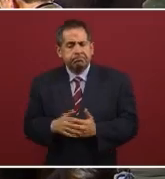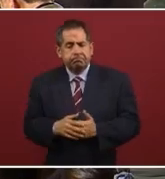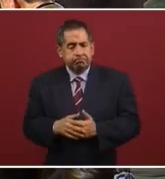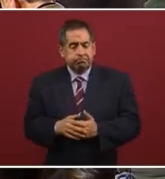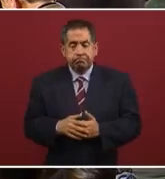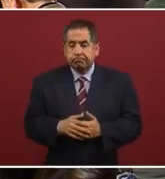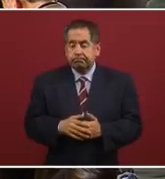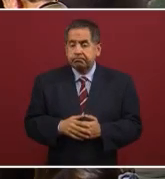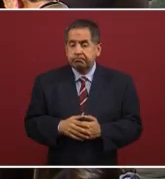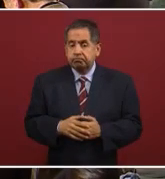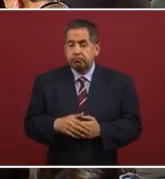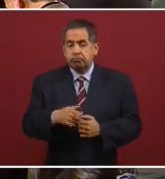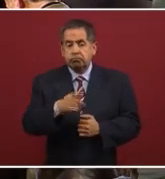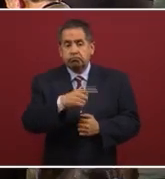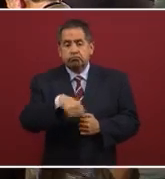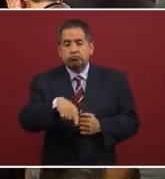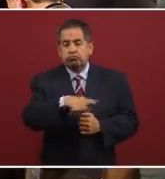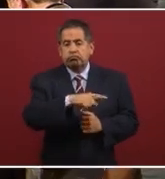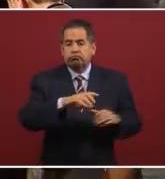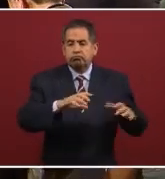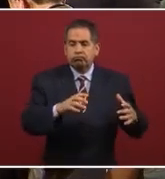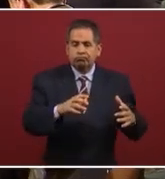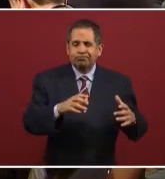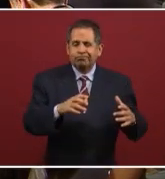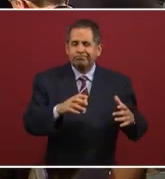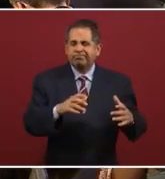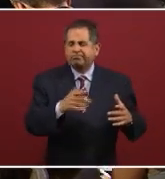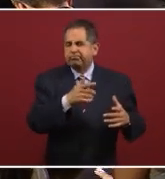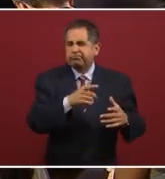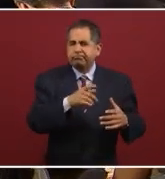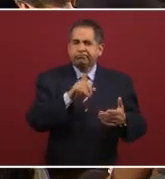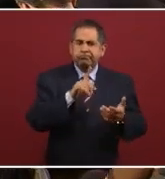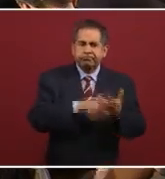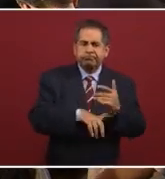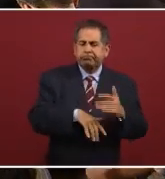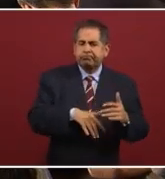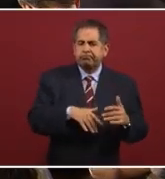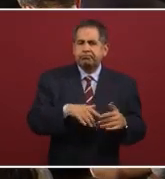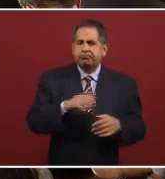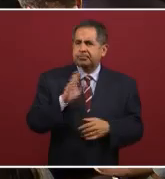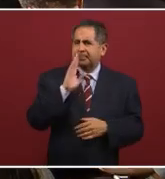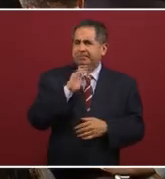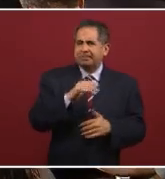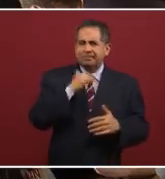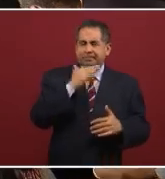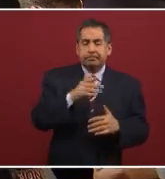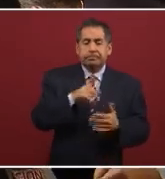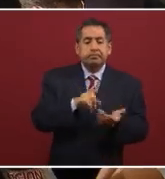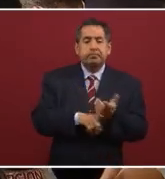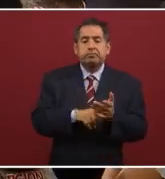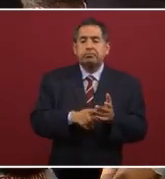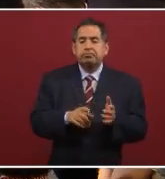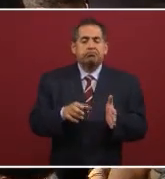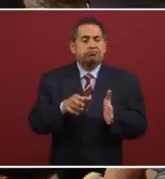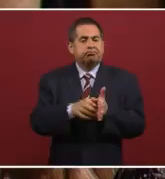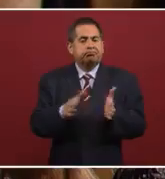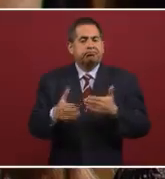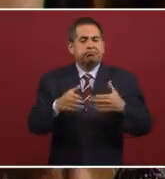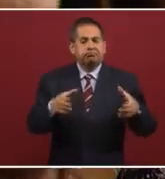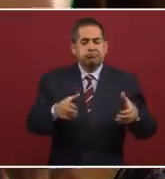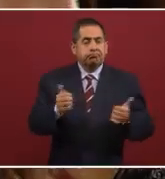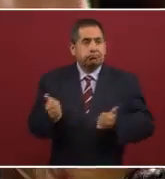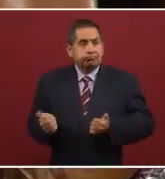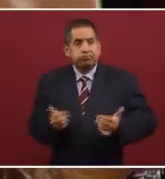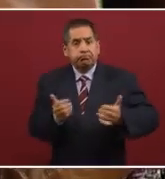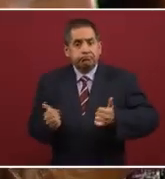problema del tráfico de mercancías? Porque constantemente se bloquean porque no tienen, en Estados Unidos afirman,